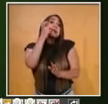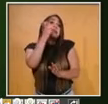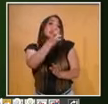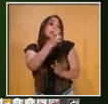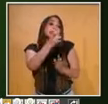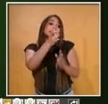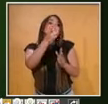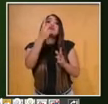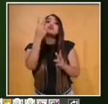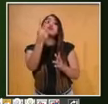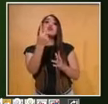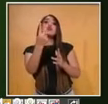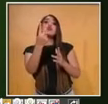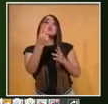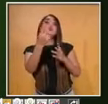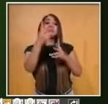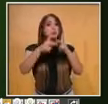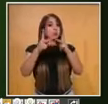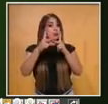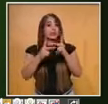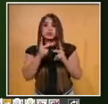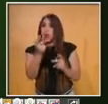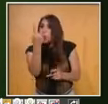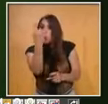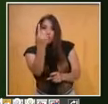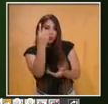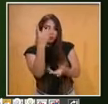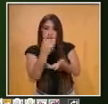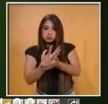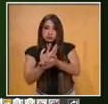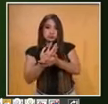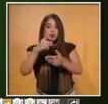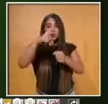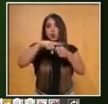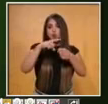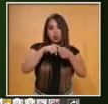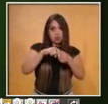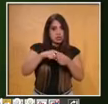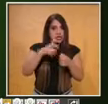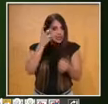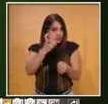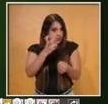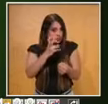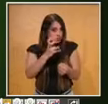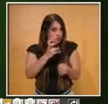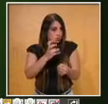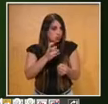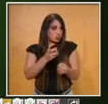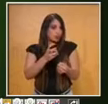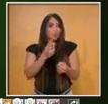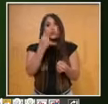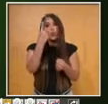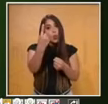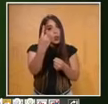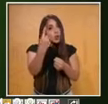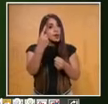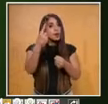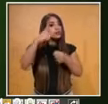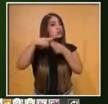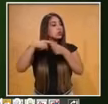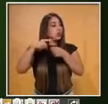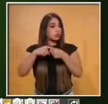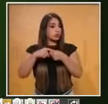coloreada. Por lo tanto, podemos decir que tenemos en el numerador una parte coloreada. Colocamos un